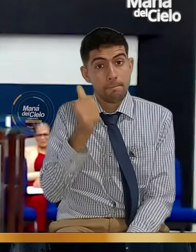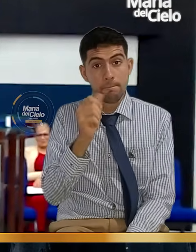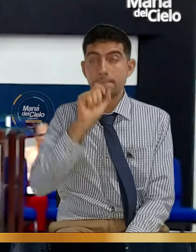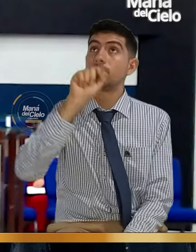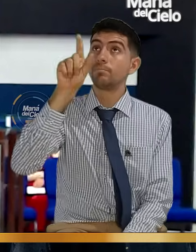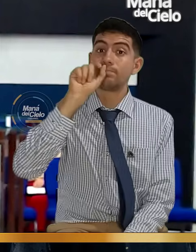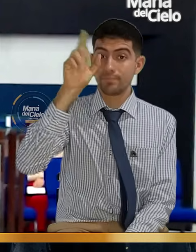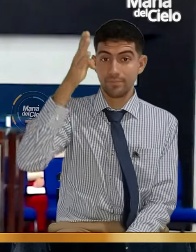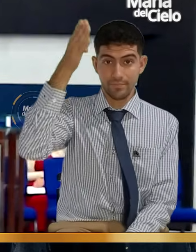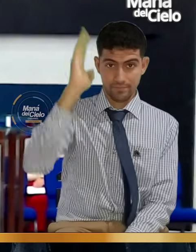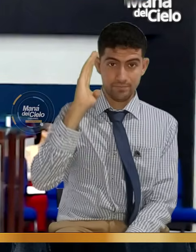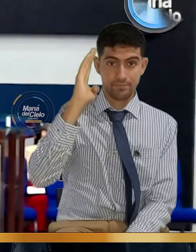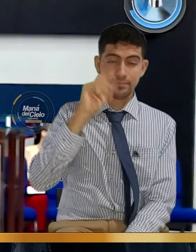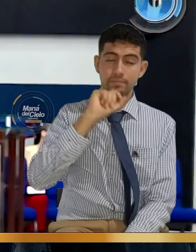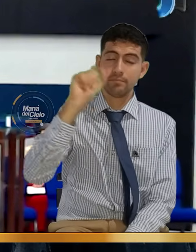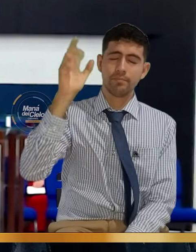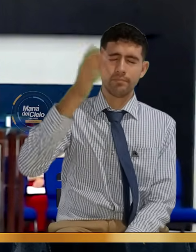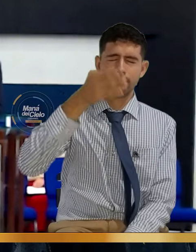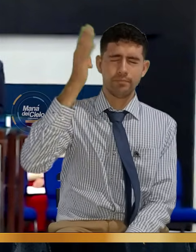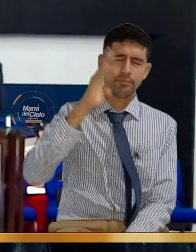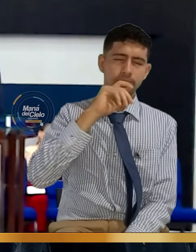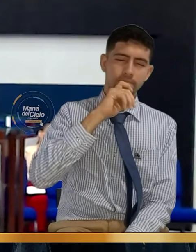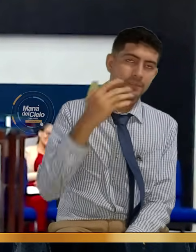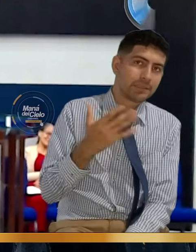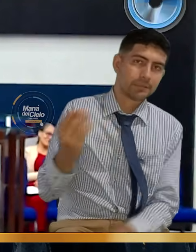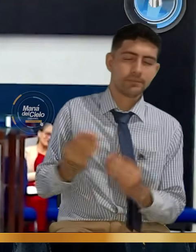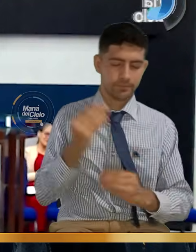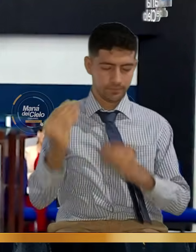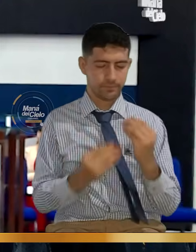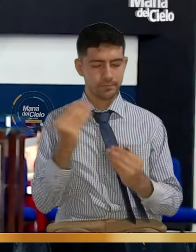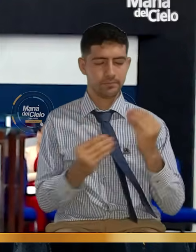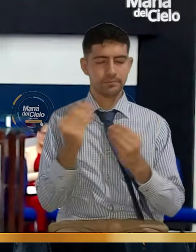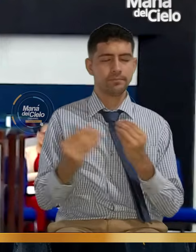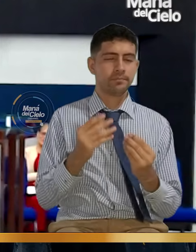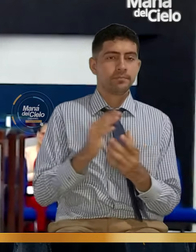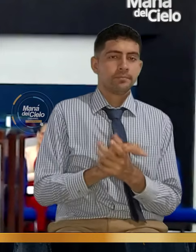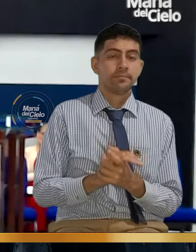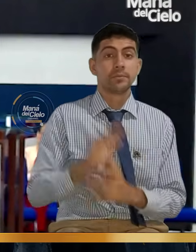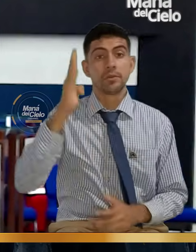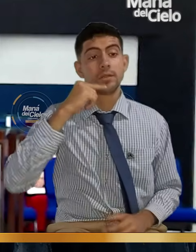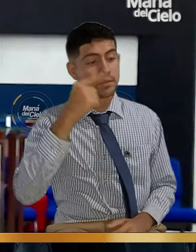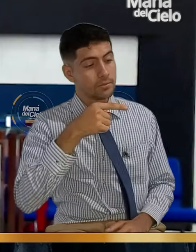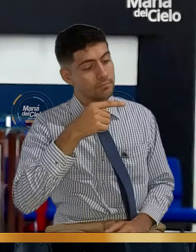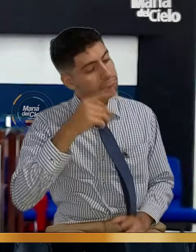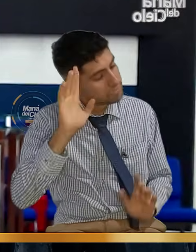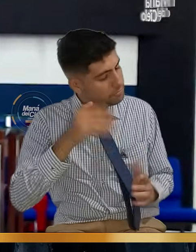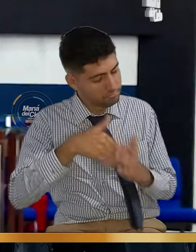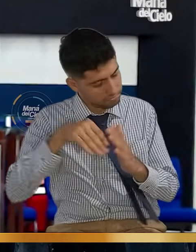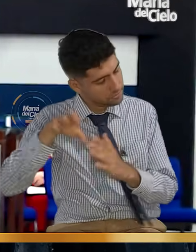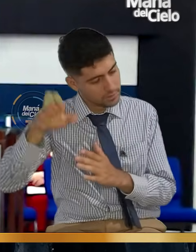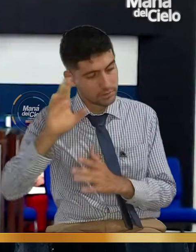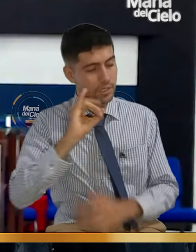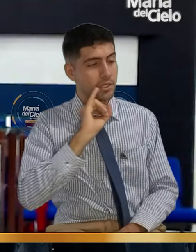saca al muchacho, pero con dolor, es un hijo. Amén. Pero hermano, no sé si usted me entienda esto,